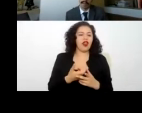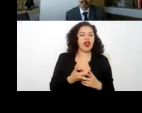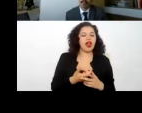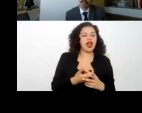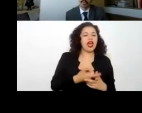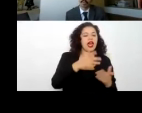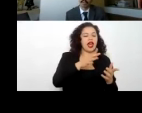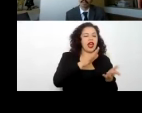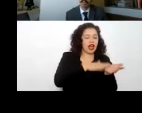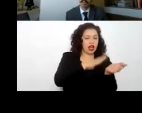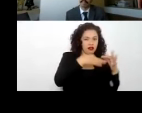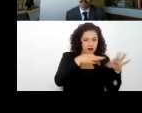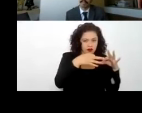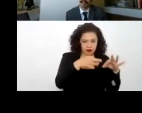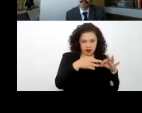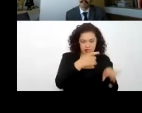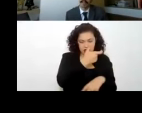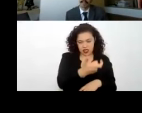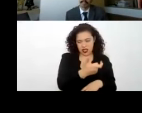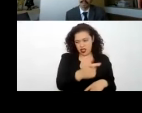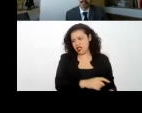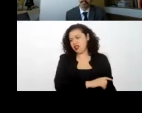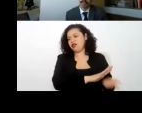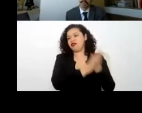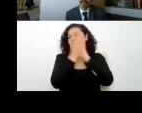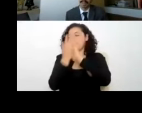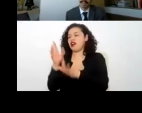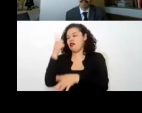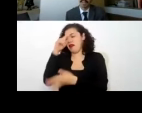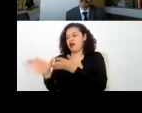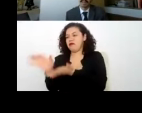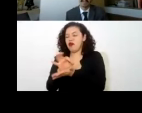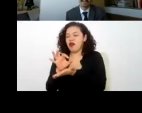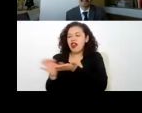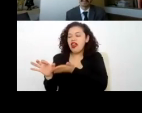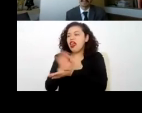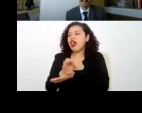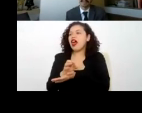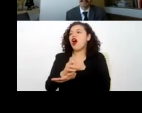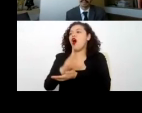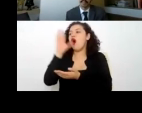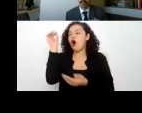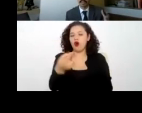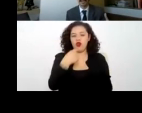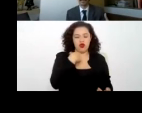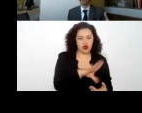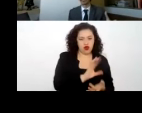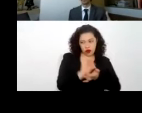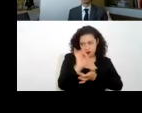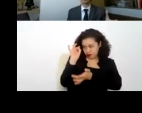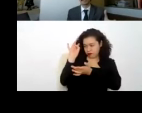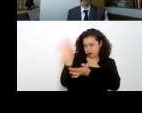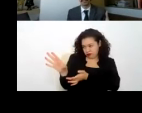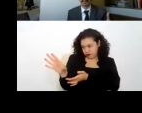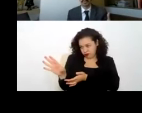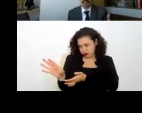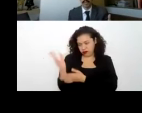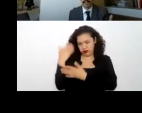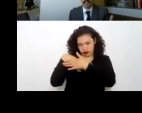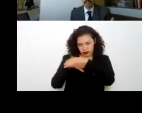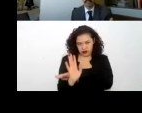realizar depósitos, que creo que este es el primer paso un poquito más tangible, que es depositar o introducir